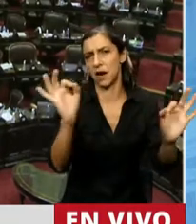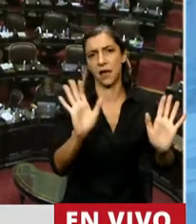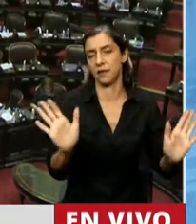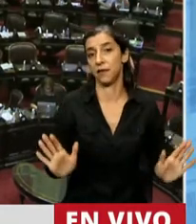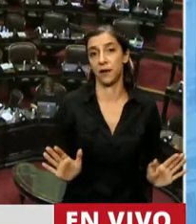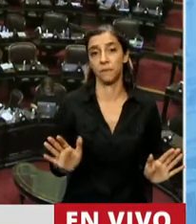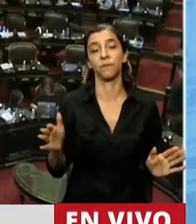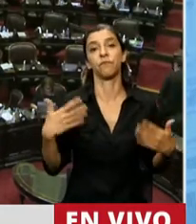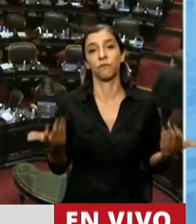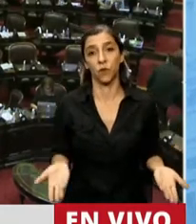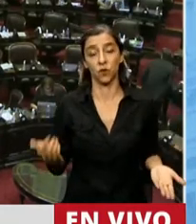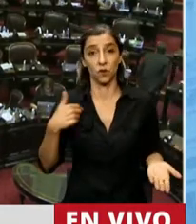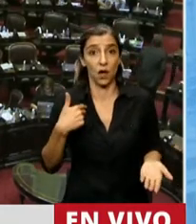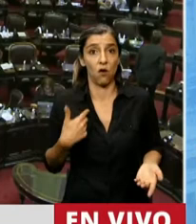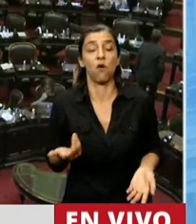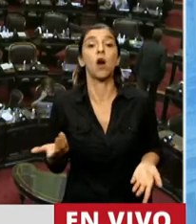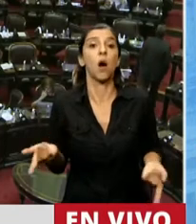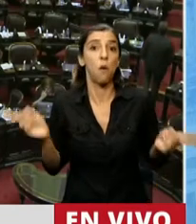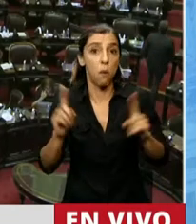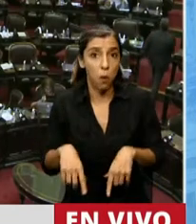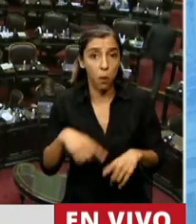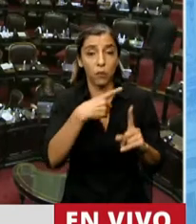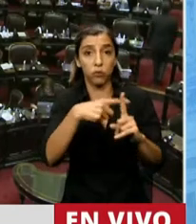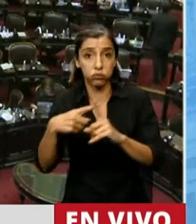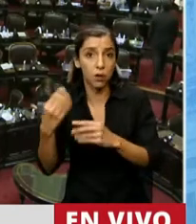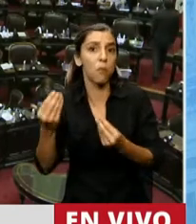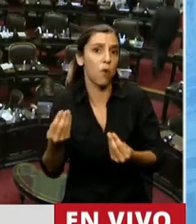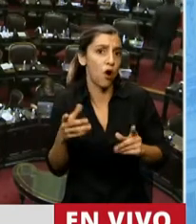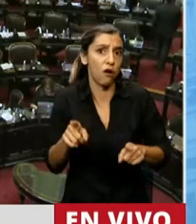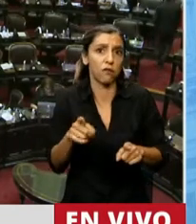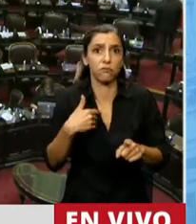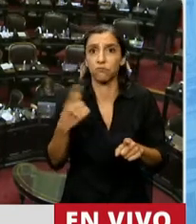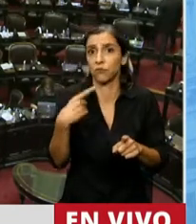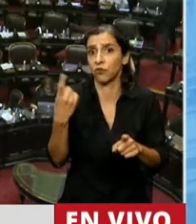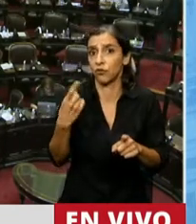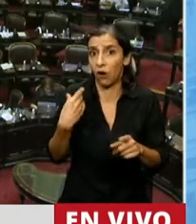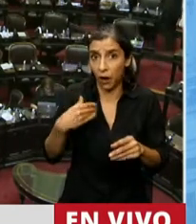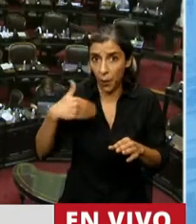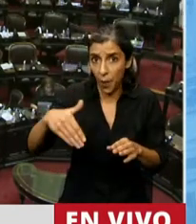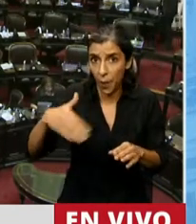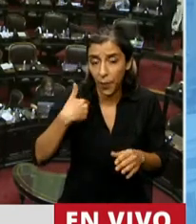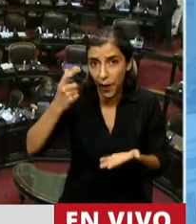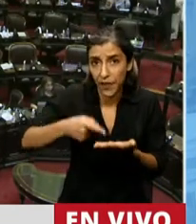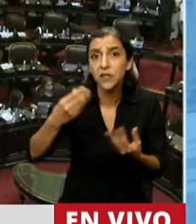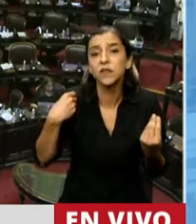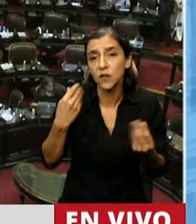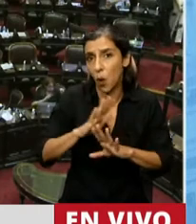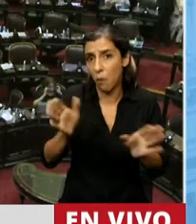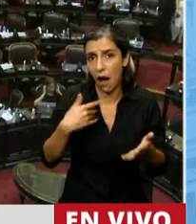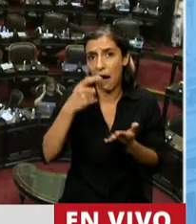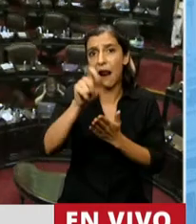fórmula de este tipo porque vamos a decidir en el mediano plazo en el corto plazo que no haya estadísticas vayamos llamándolo a marco lavagna